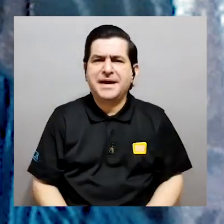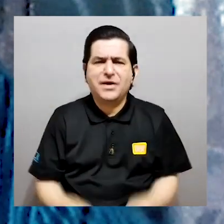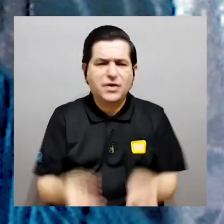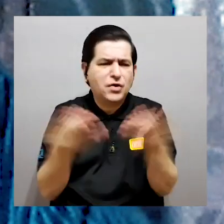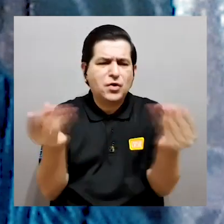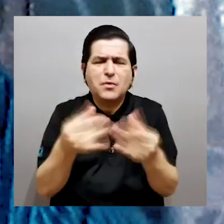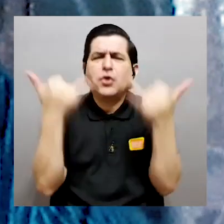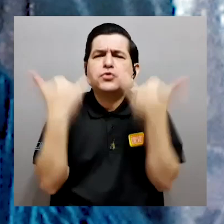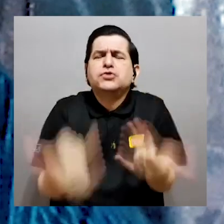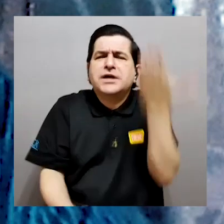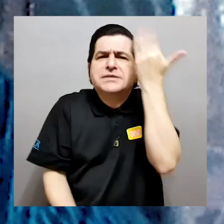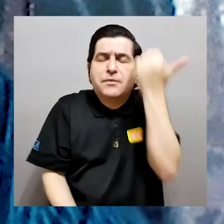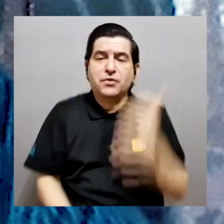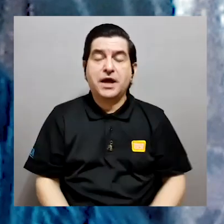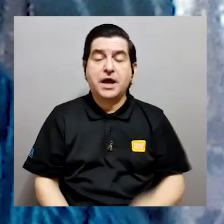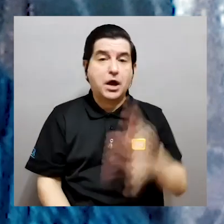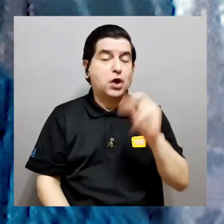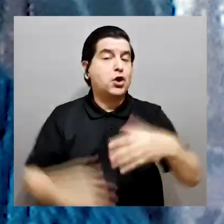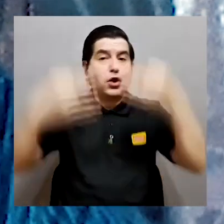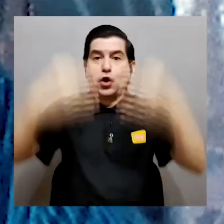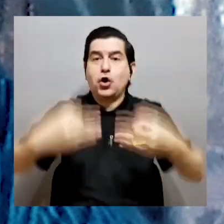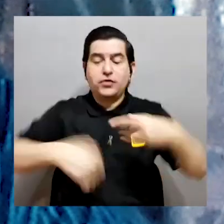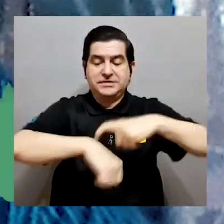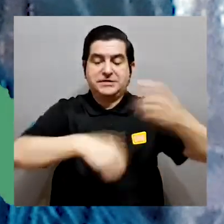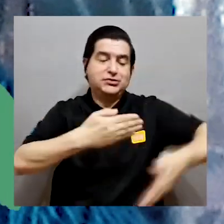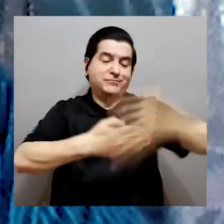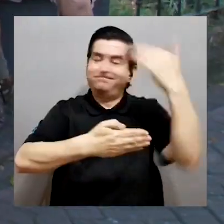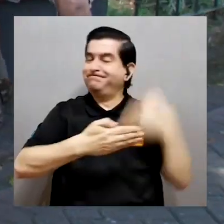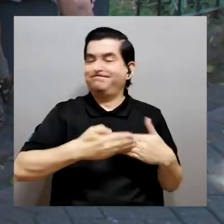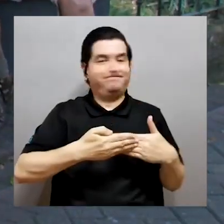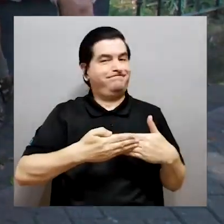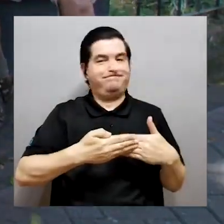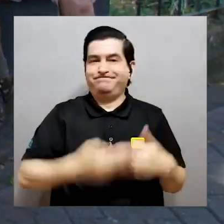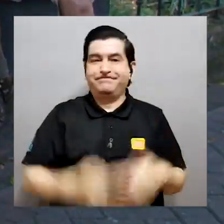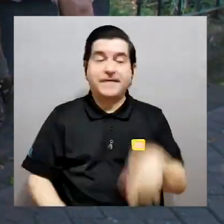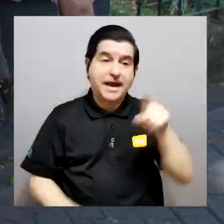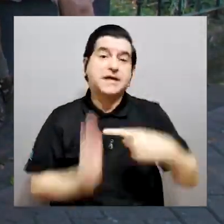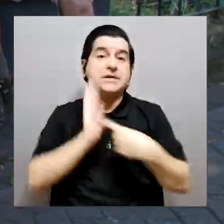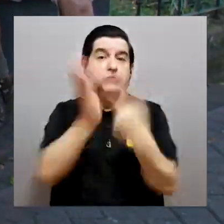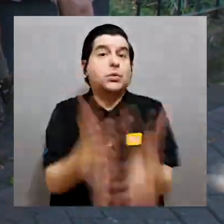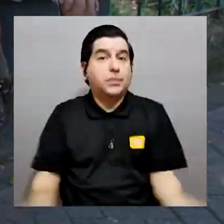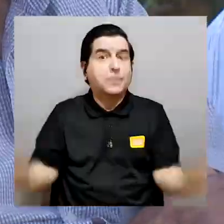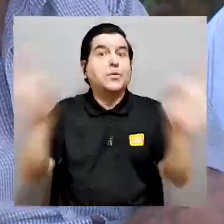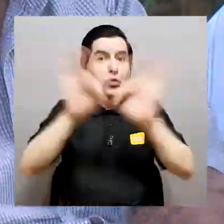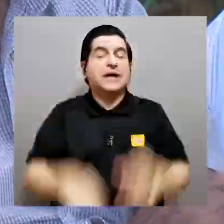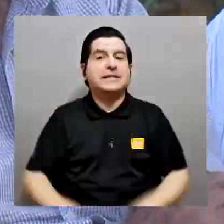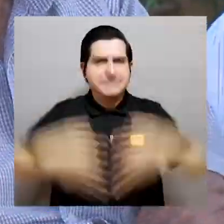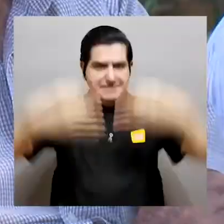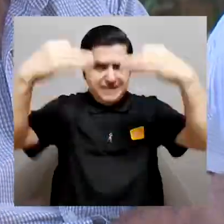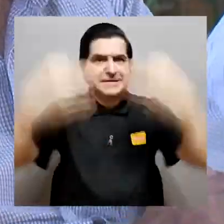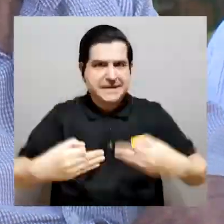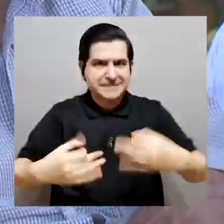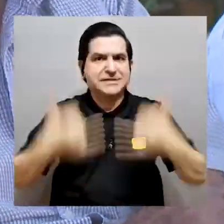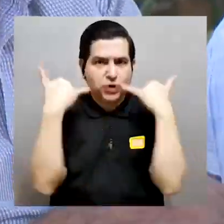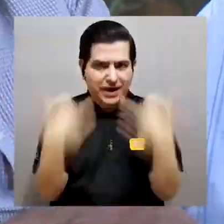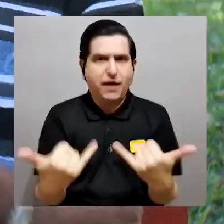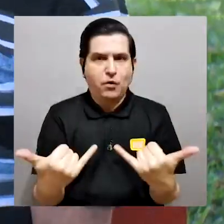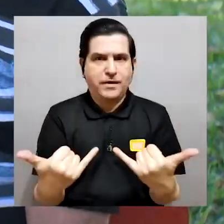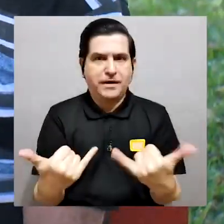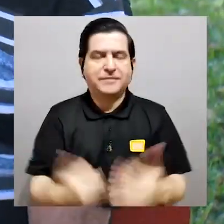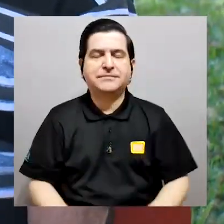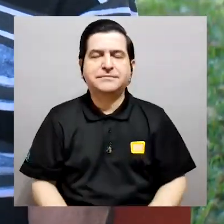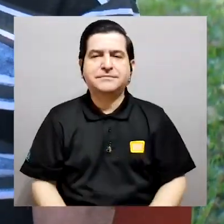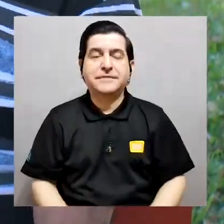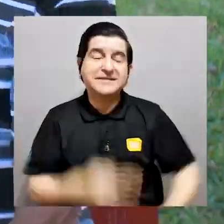se está produciendo ahora? Porque no se tomaron las medidas en el pasado. Y eso revela la importancia de tomar medidas en este